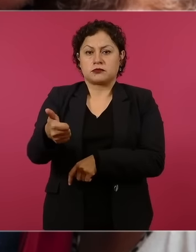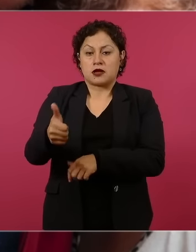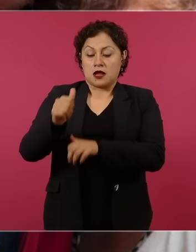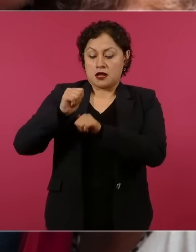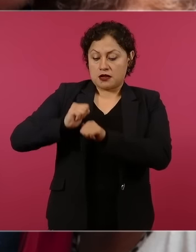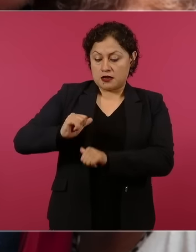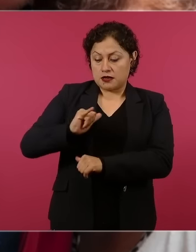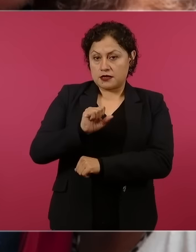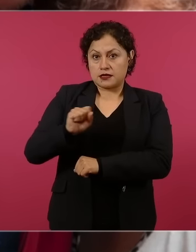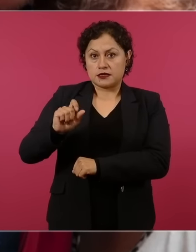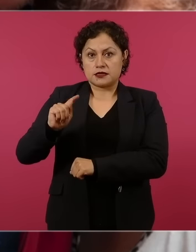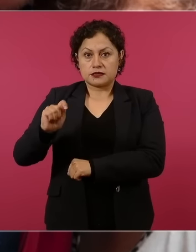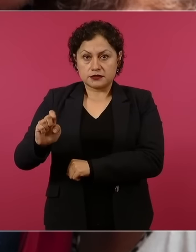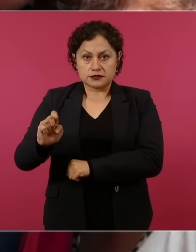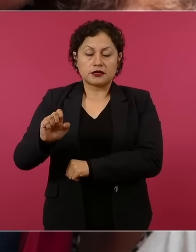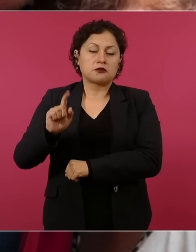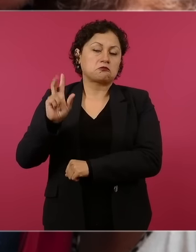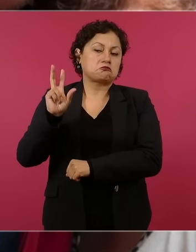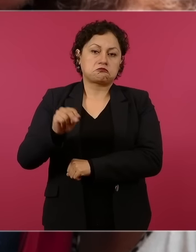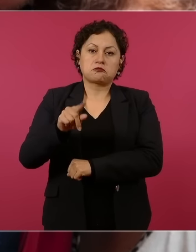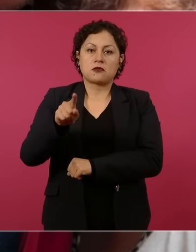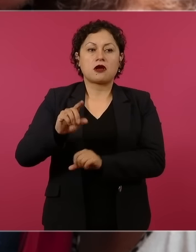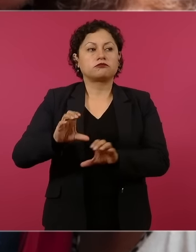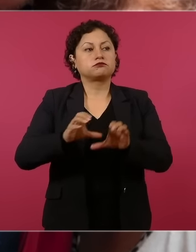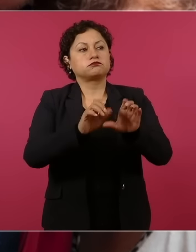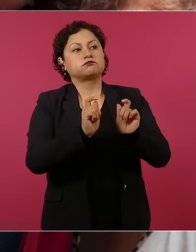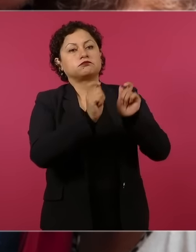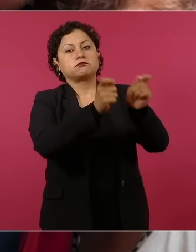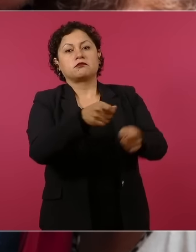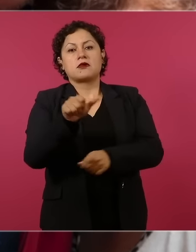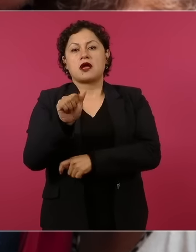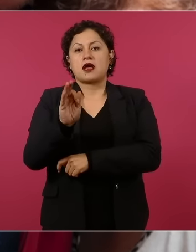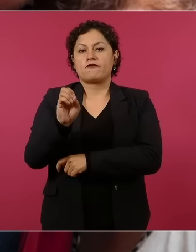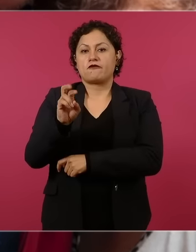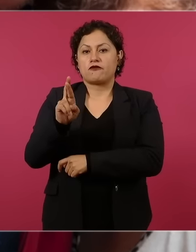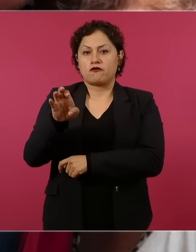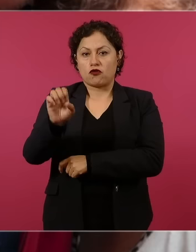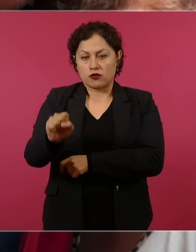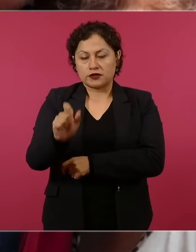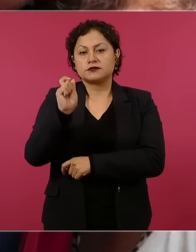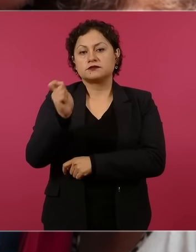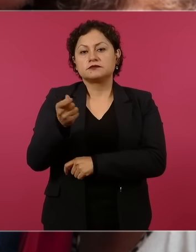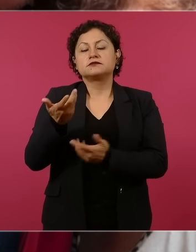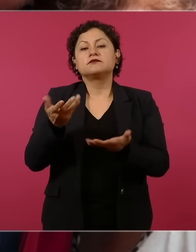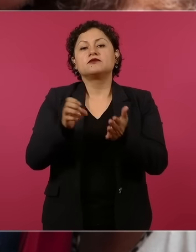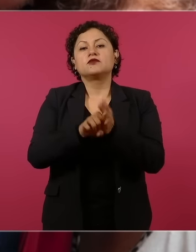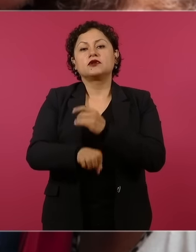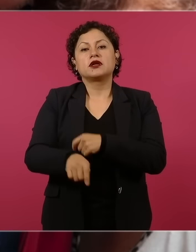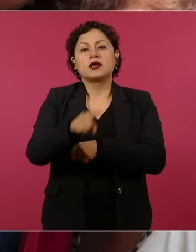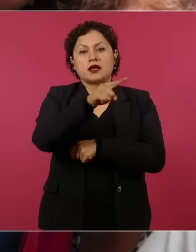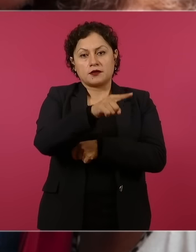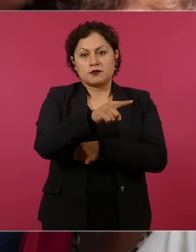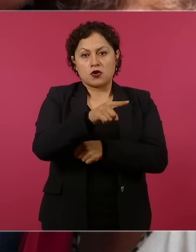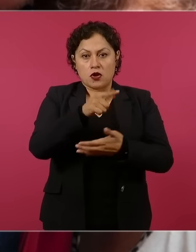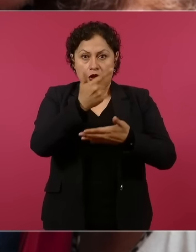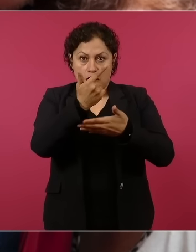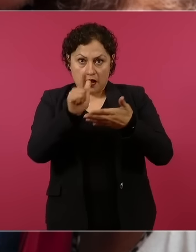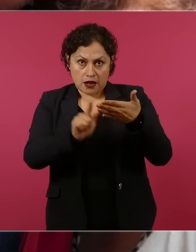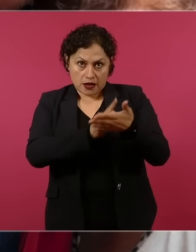las AFORES. No solamente cambió esto, sino también los requisitos para poder acceder a una pensión. Ahora debías